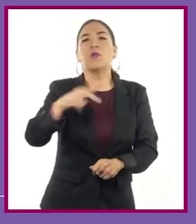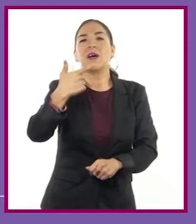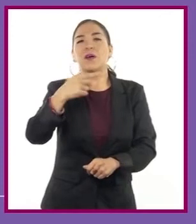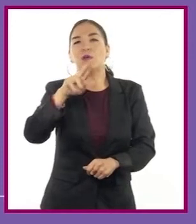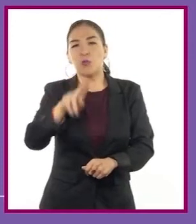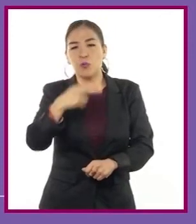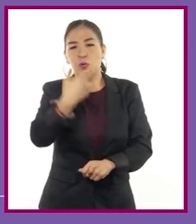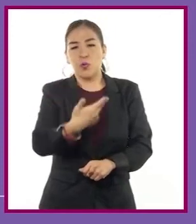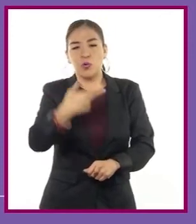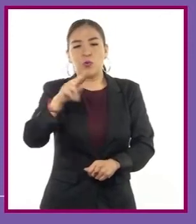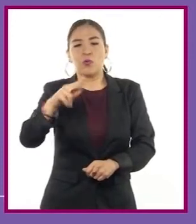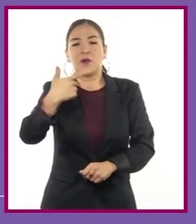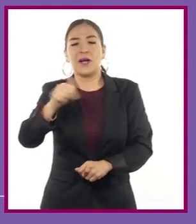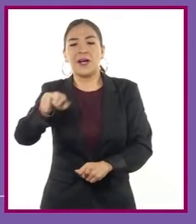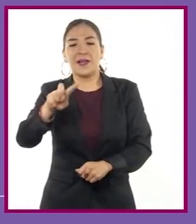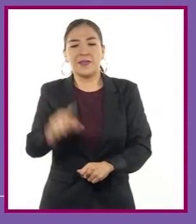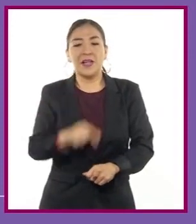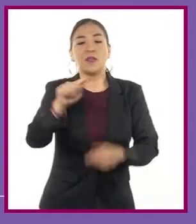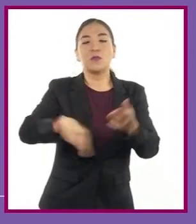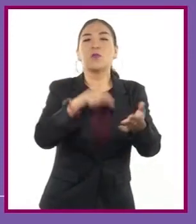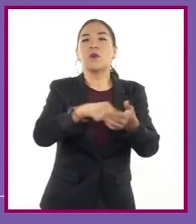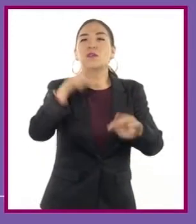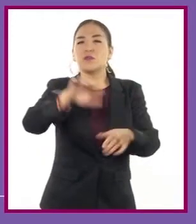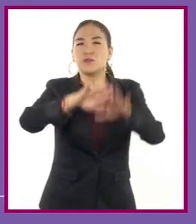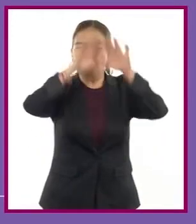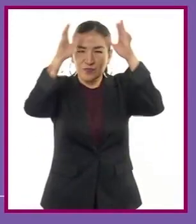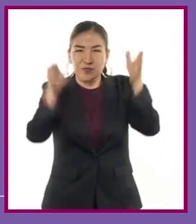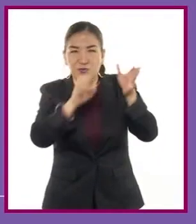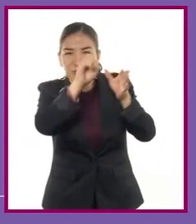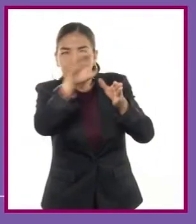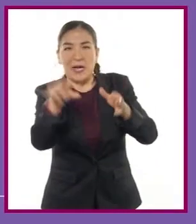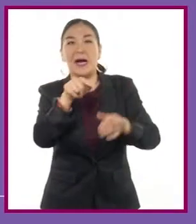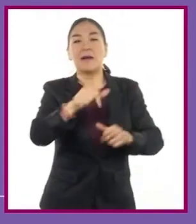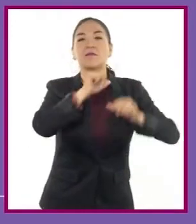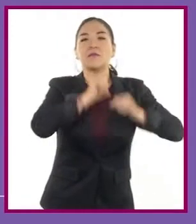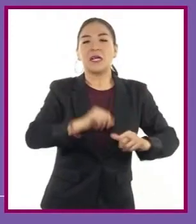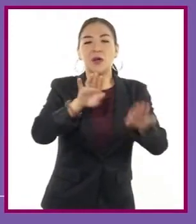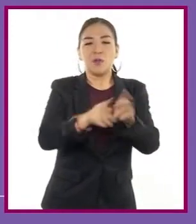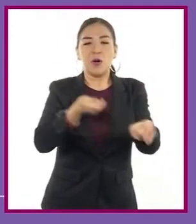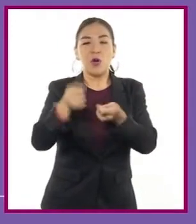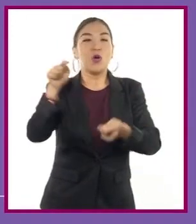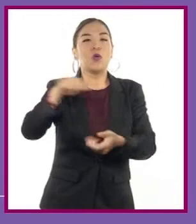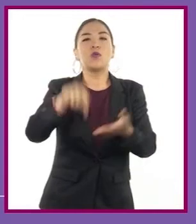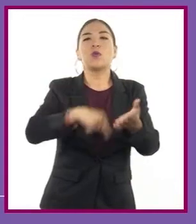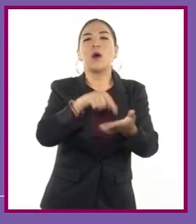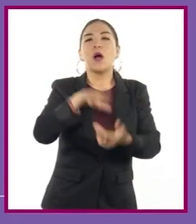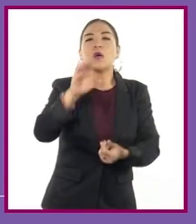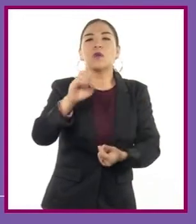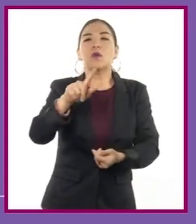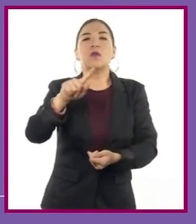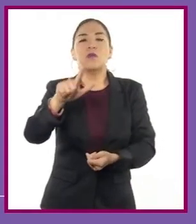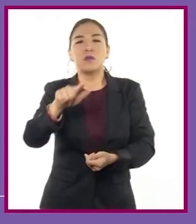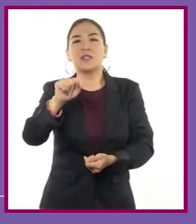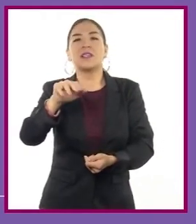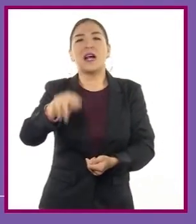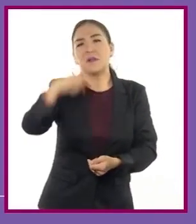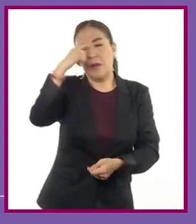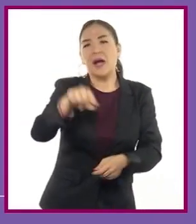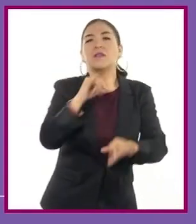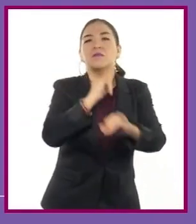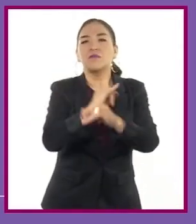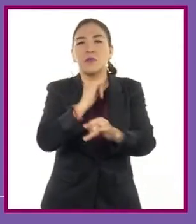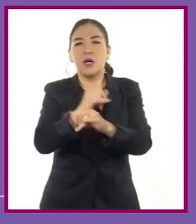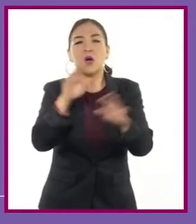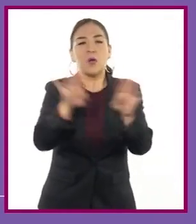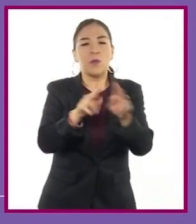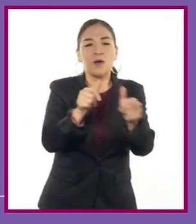pretenden controlar las minas de coltán, un mineral codiciado que se utiliza en la fabricación de teléfonos móviles.